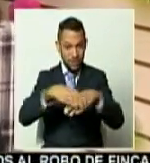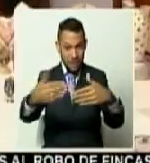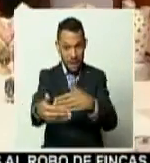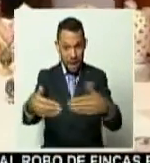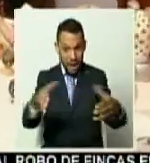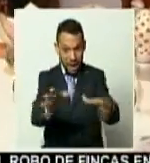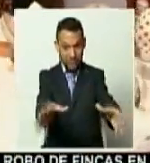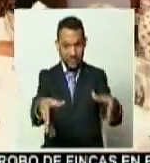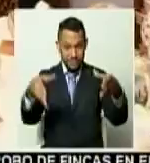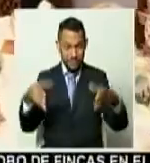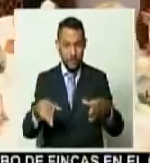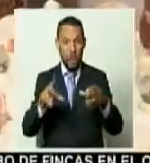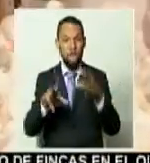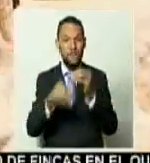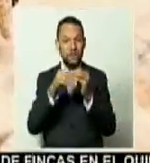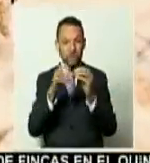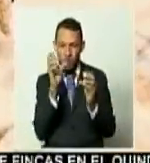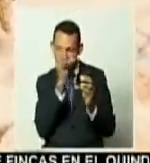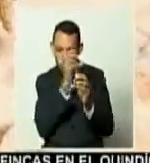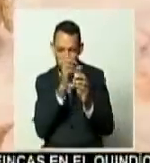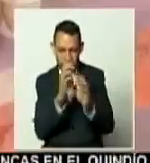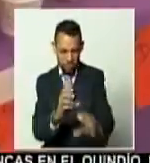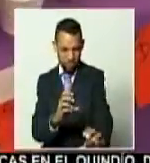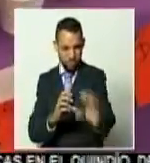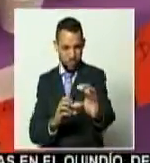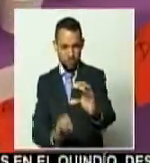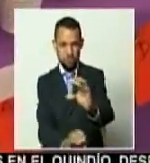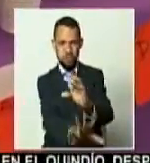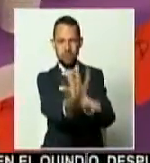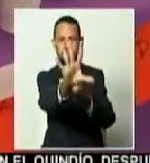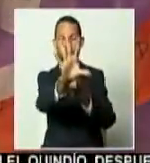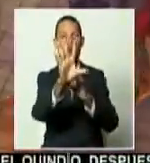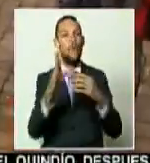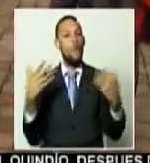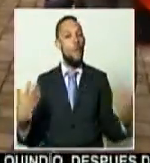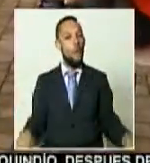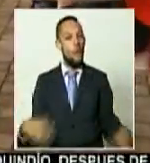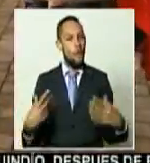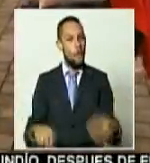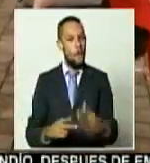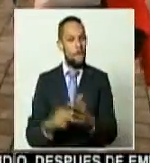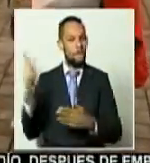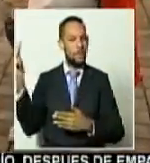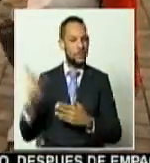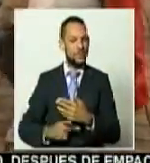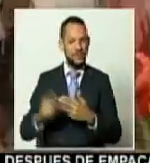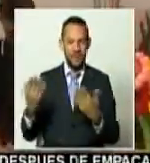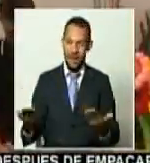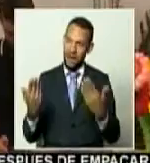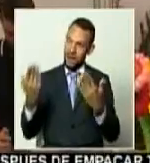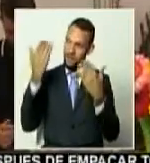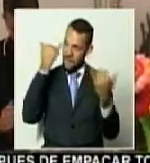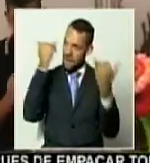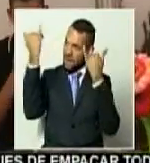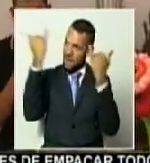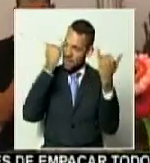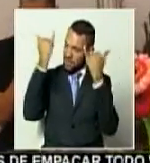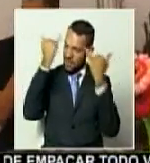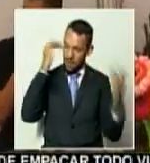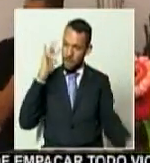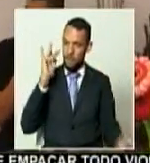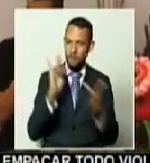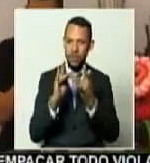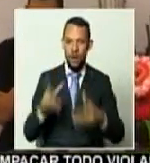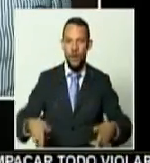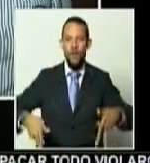lupas. Este tipo de eventos permiten a los emprendedores presentar sus proyectos y además a las empresas e inversionistas conocer nuevas ideas